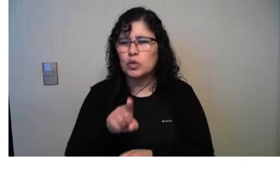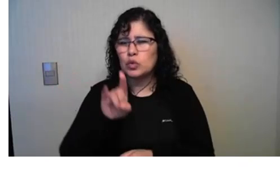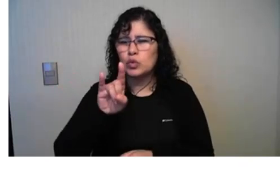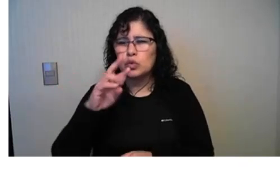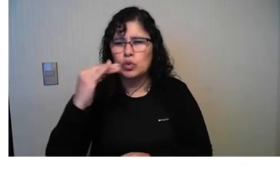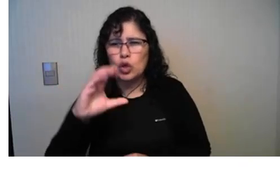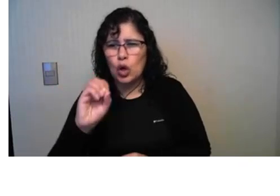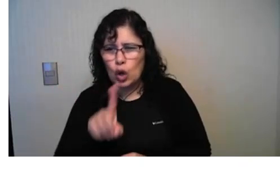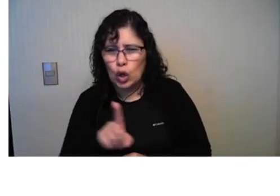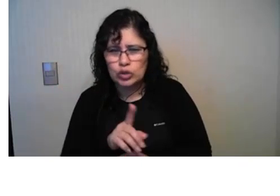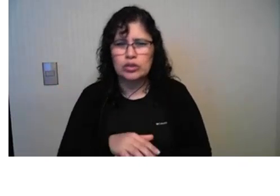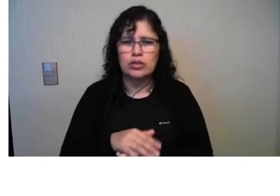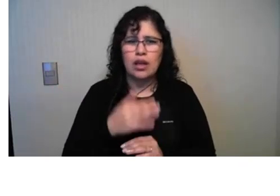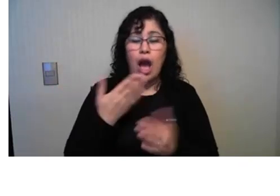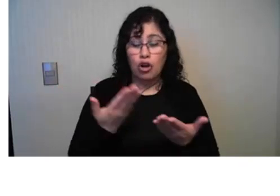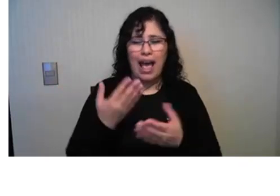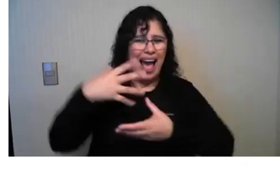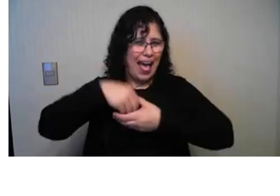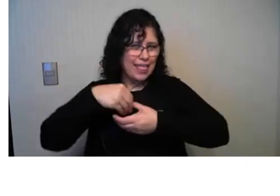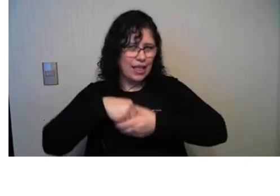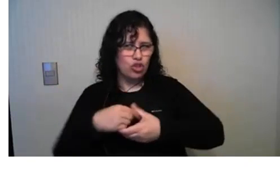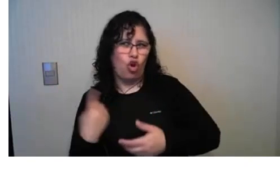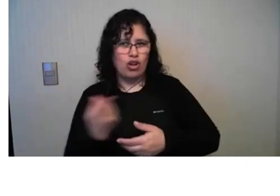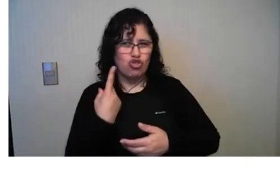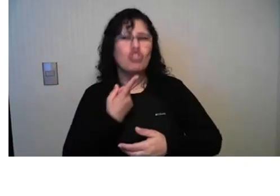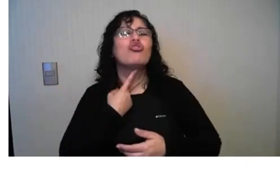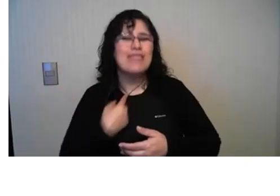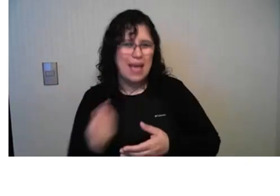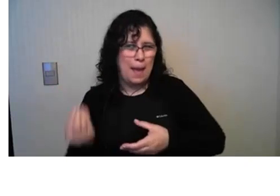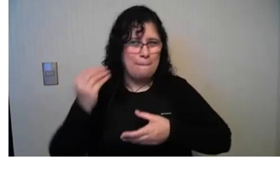la parte de la configuración interna como asignatura, ¿ya?